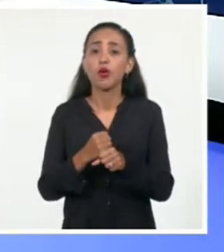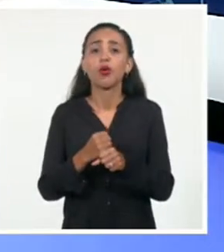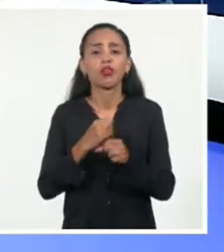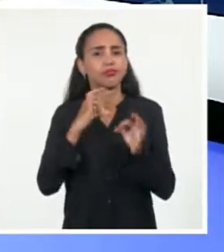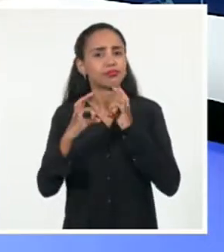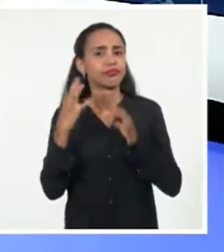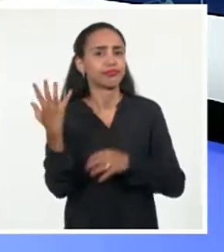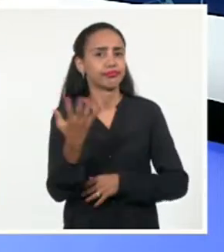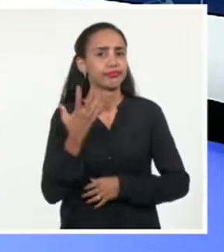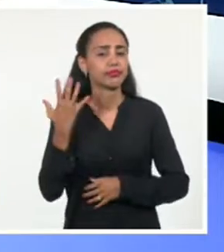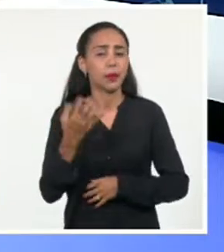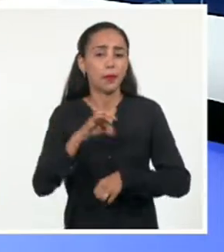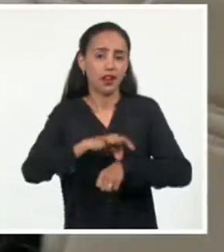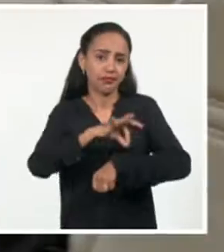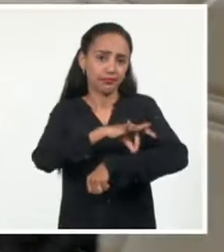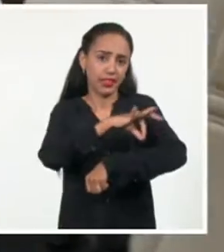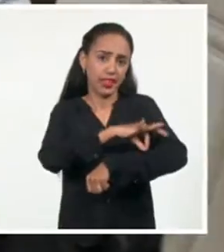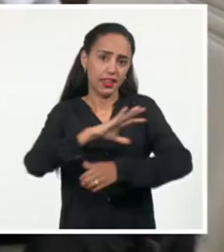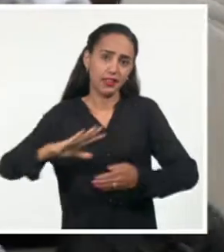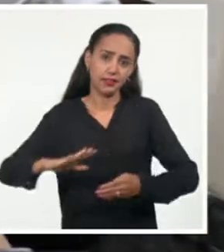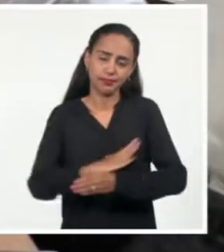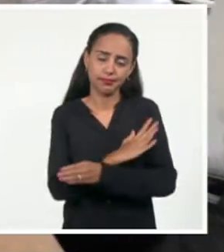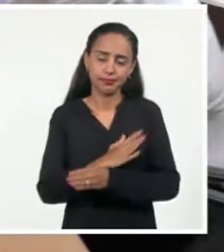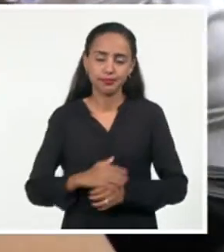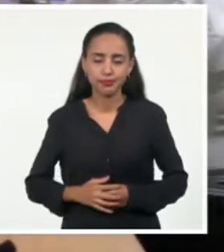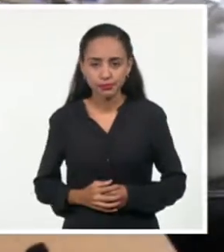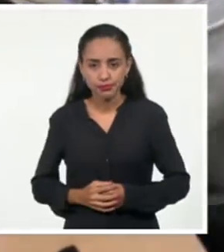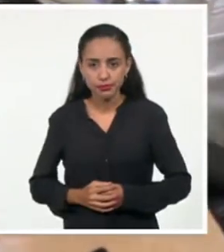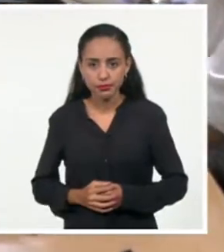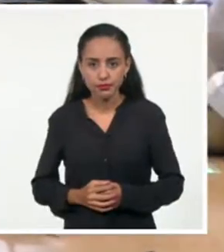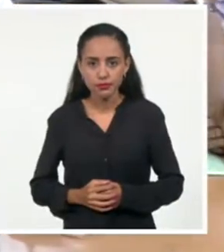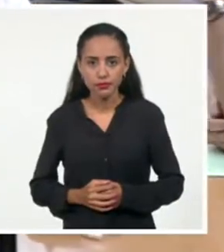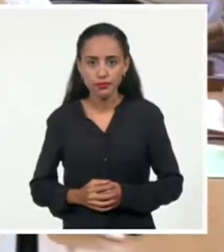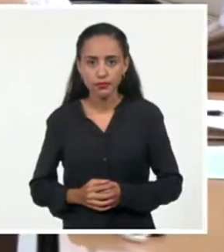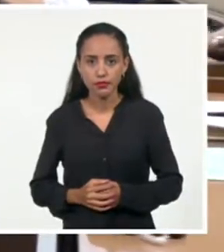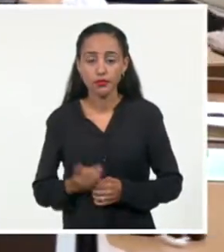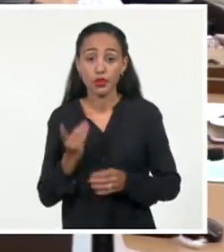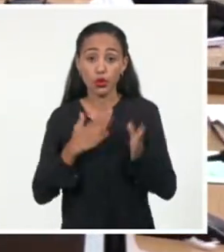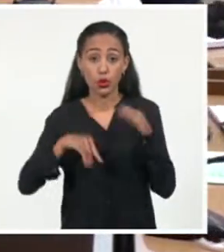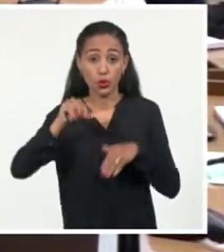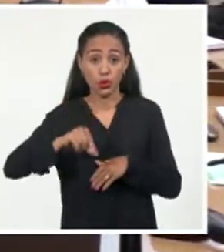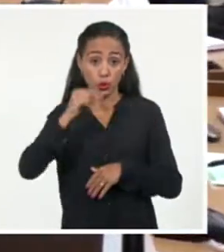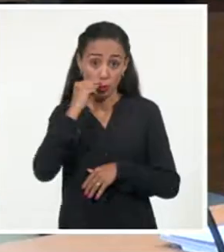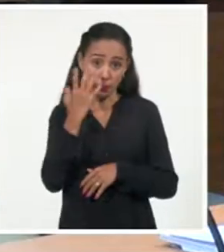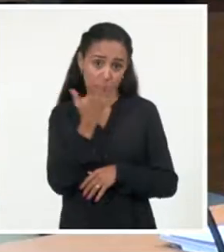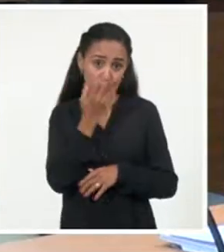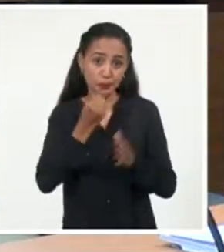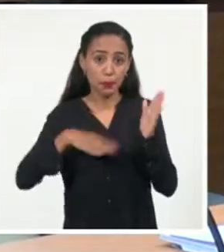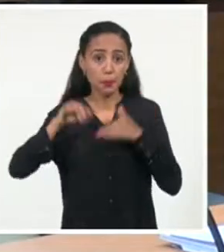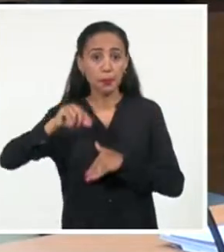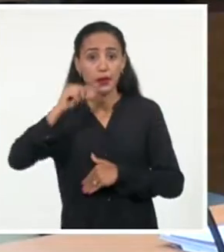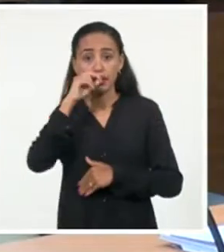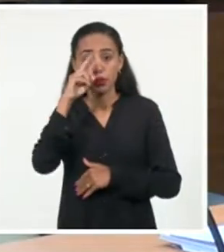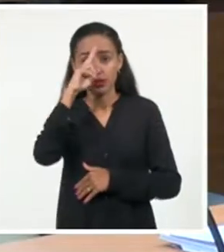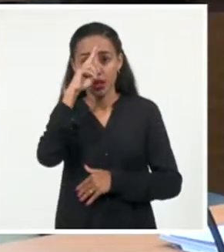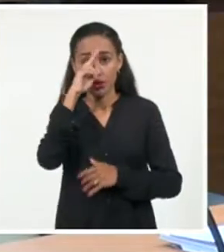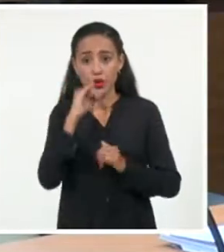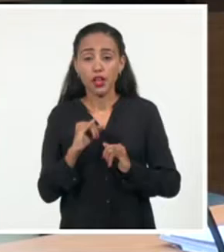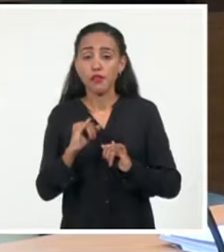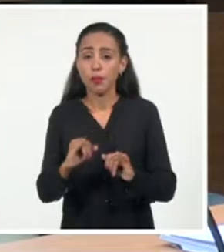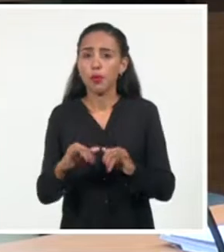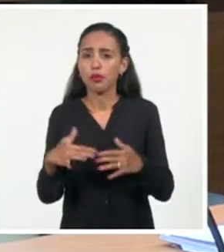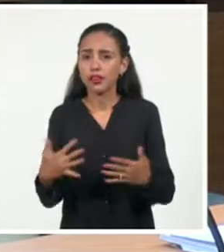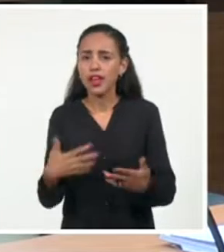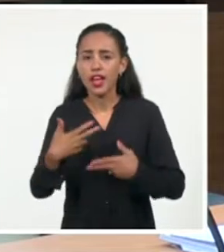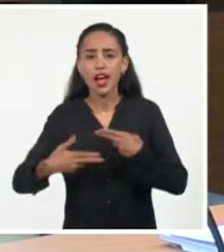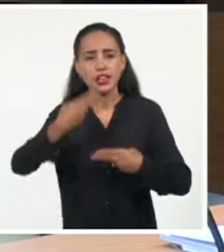para prevenir el dengue. El doctor José Ángel Portal Miranda, ministro de Salud Pública, informó sobre las acciones que